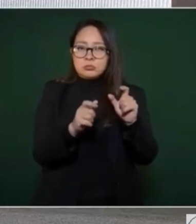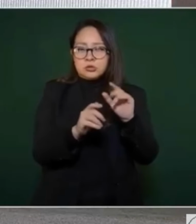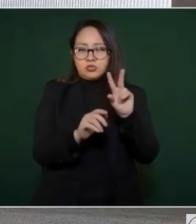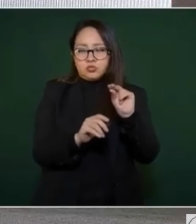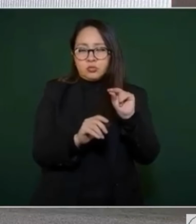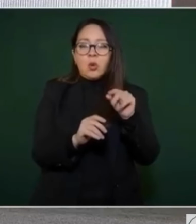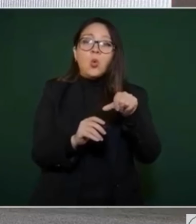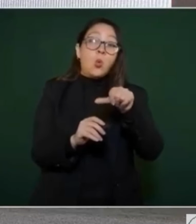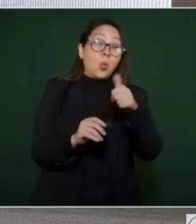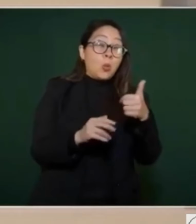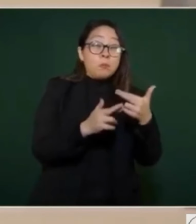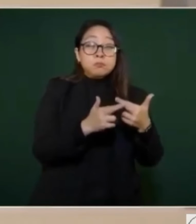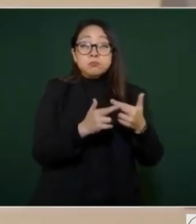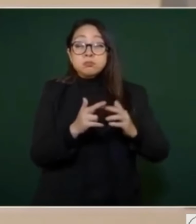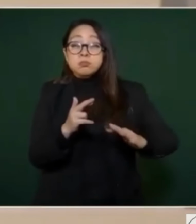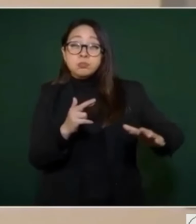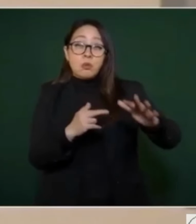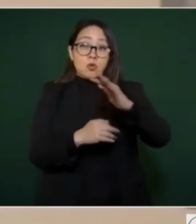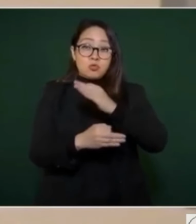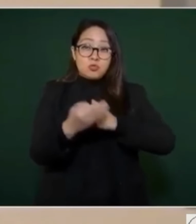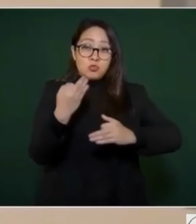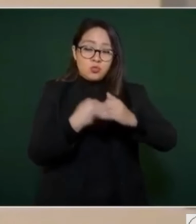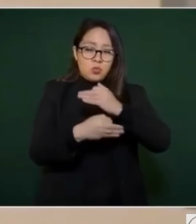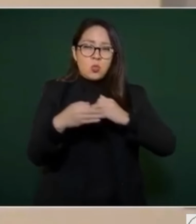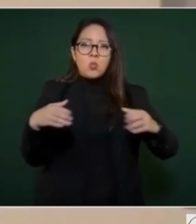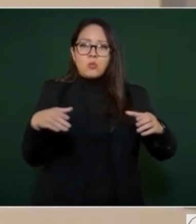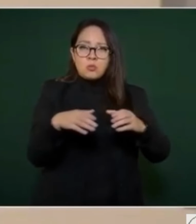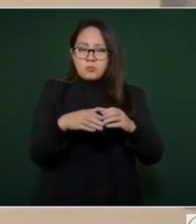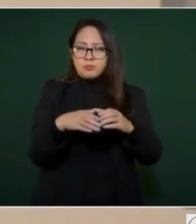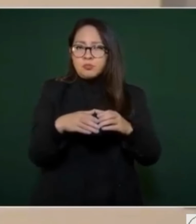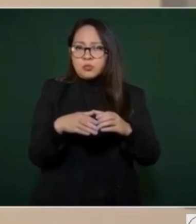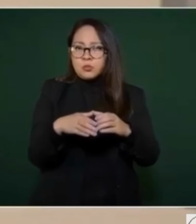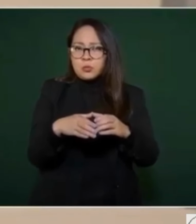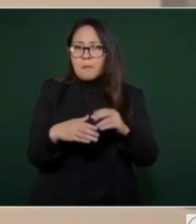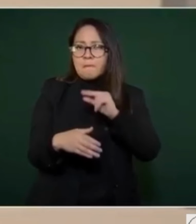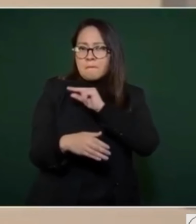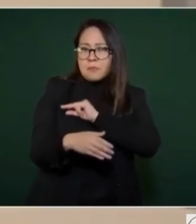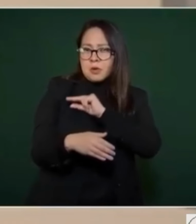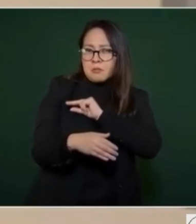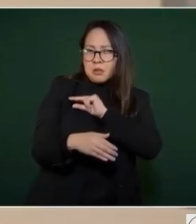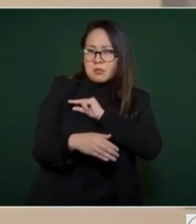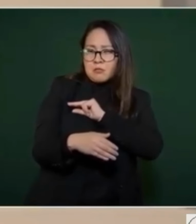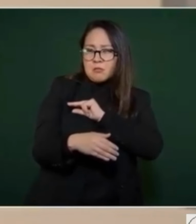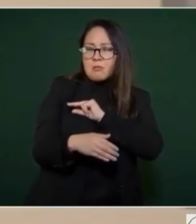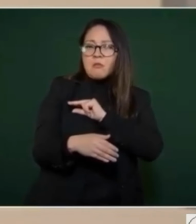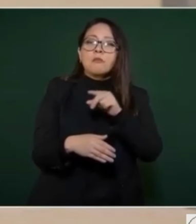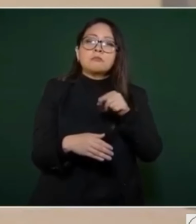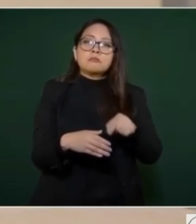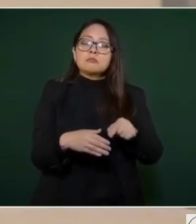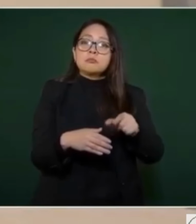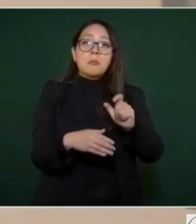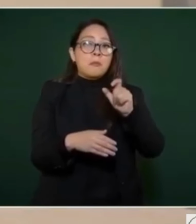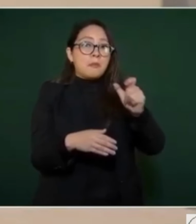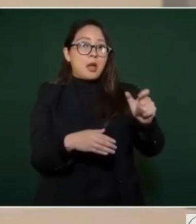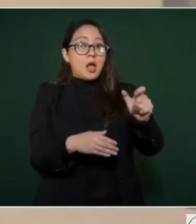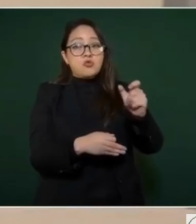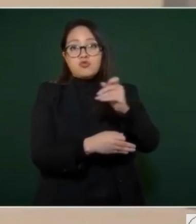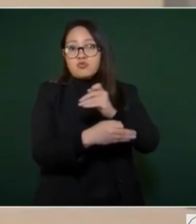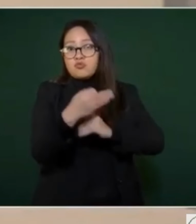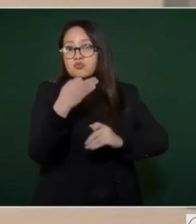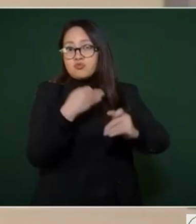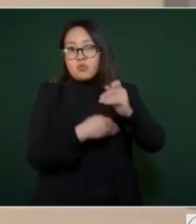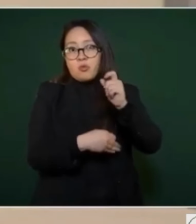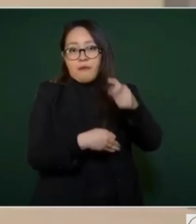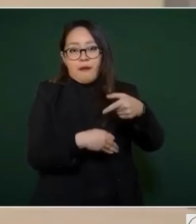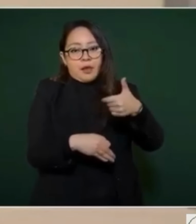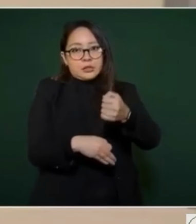ese organismo integrador que es un privado, se paga por todo, porque así estaba